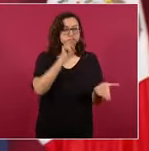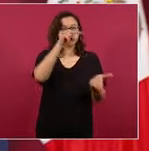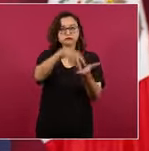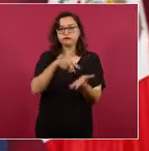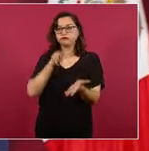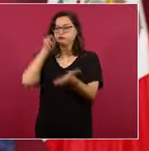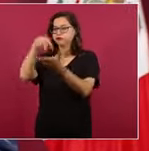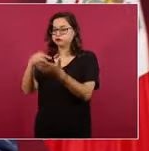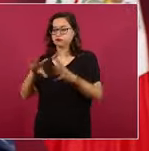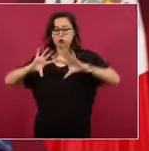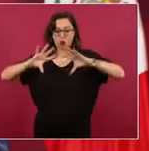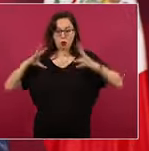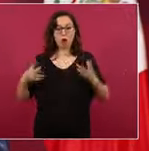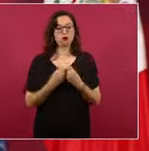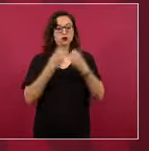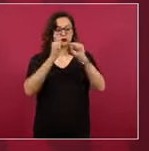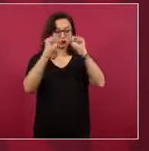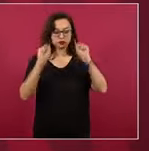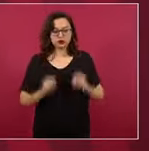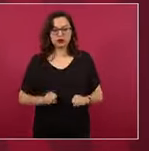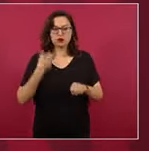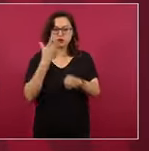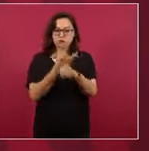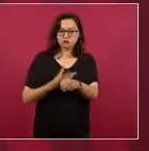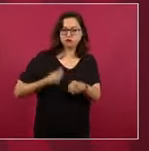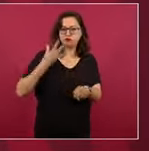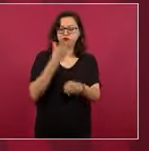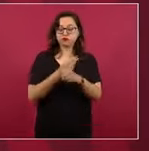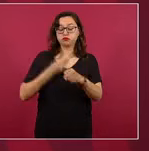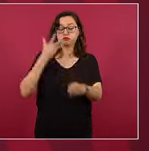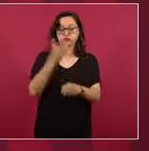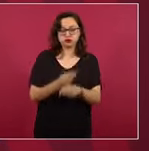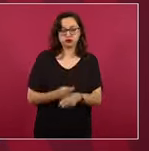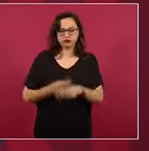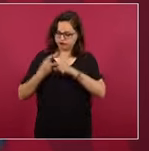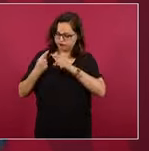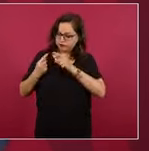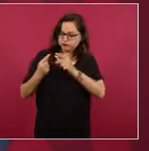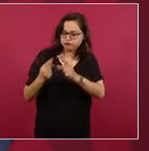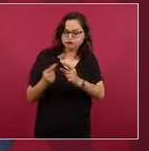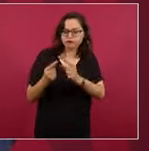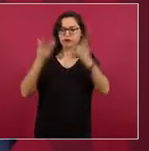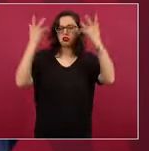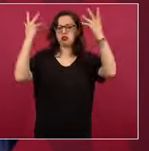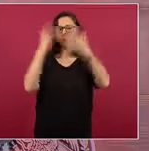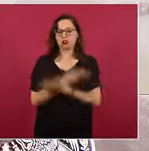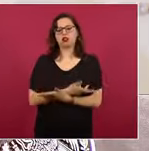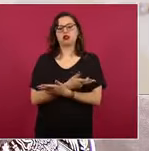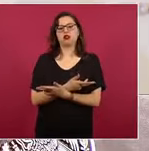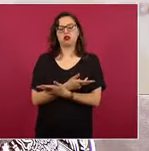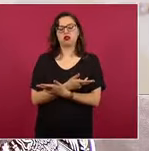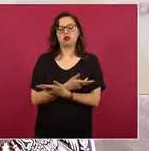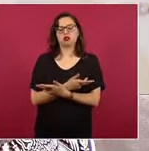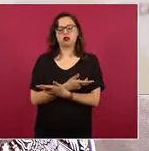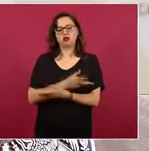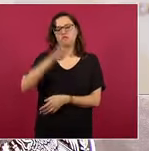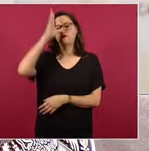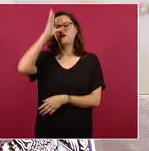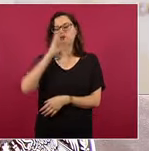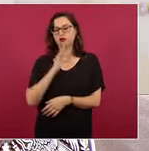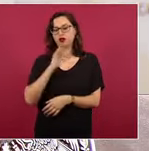fortalecer todo el sistema de salud pública. Sin embargo, nos cayó